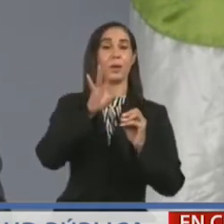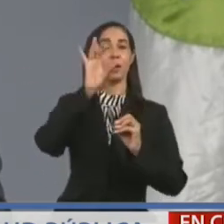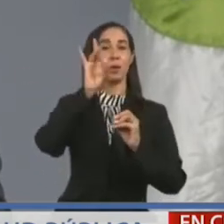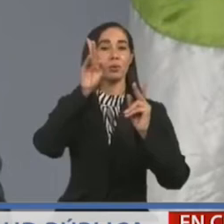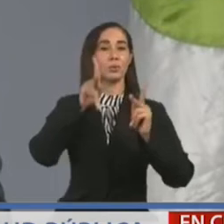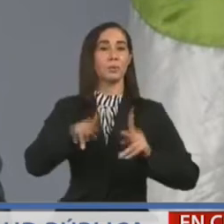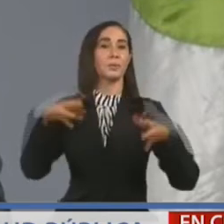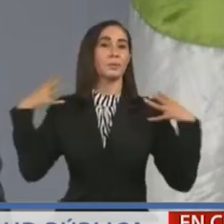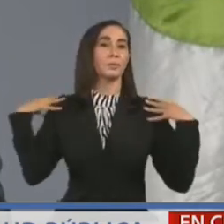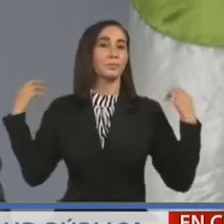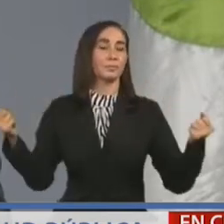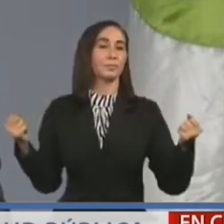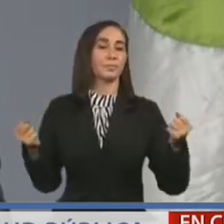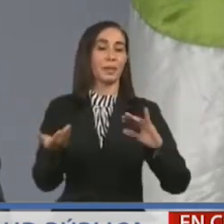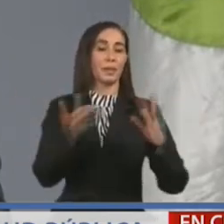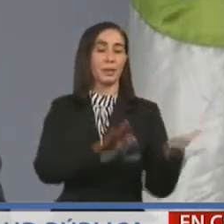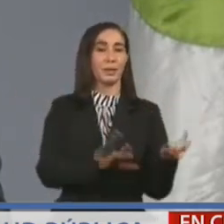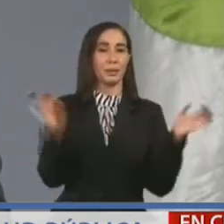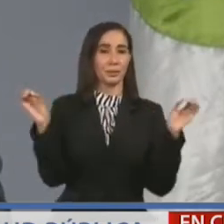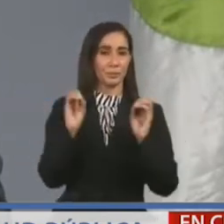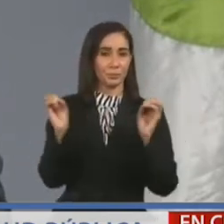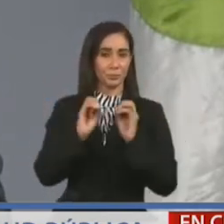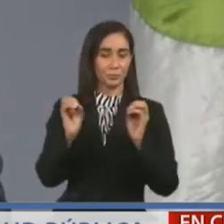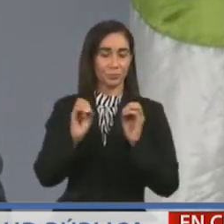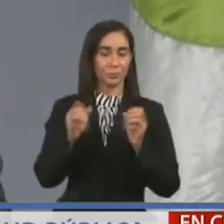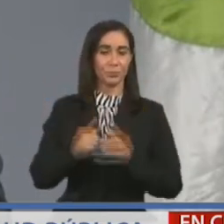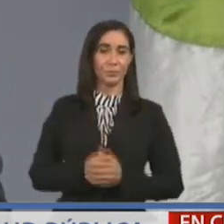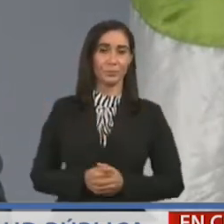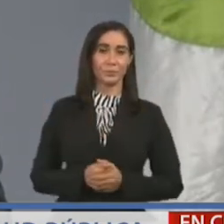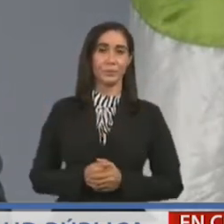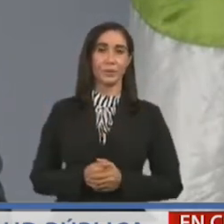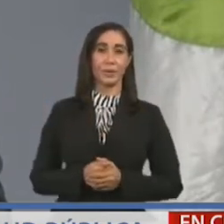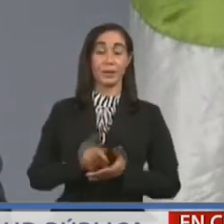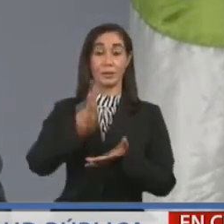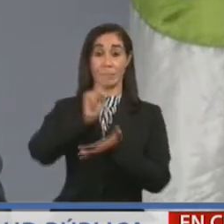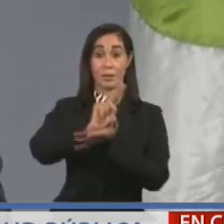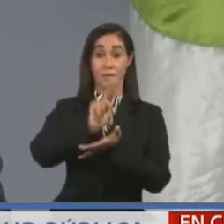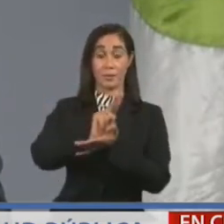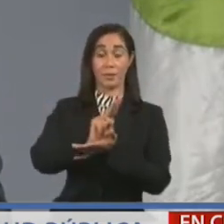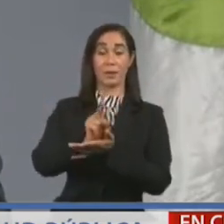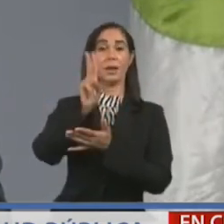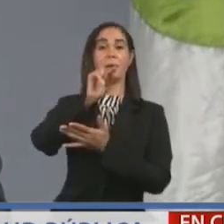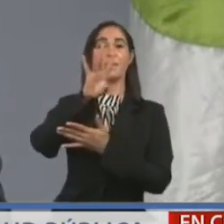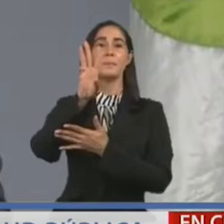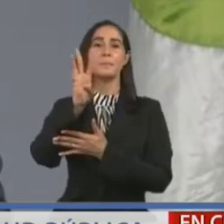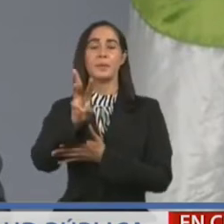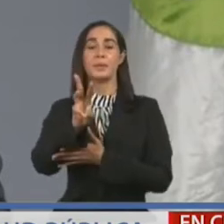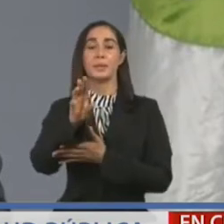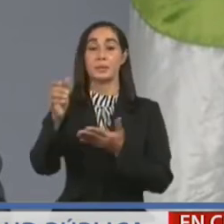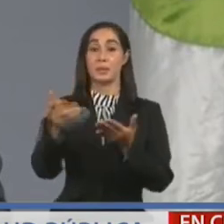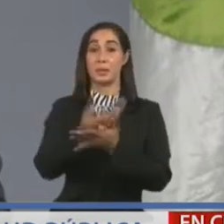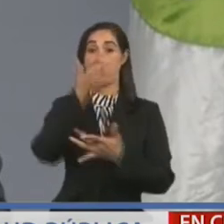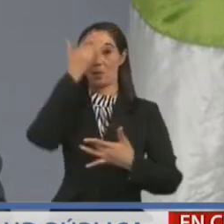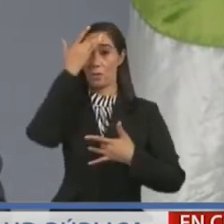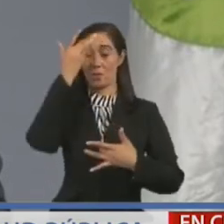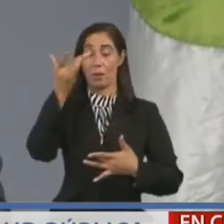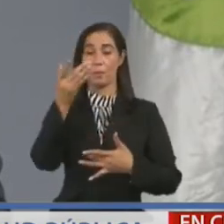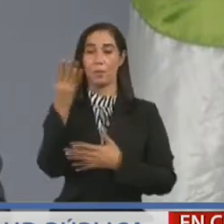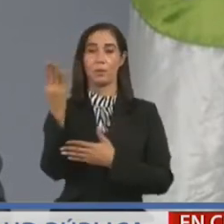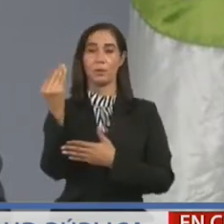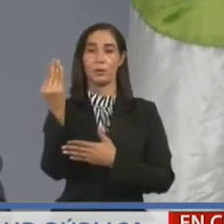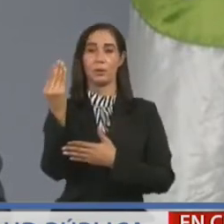8 recuperados, 0 fallecimiento. La Vega, 26 casos nuevos,